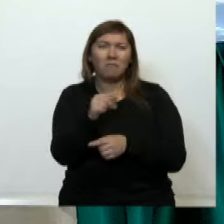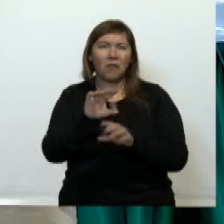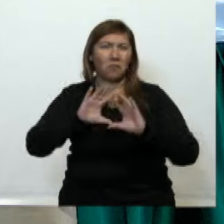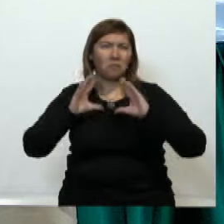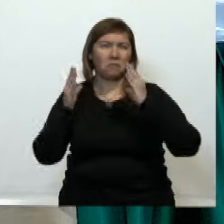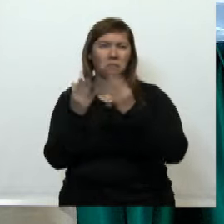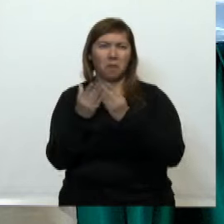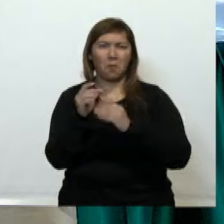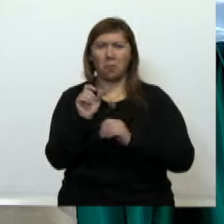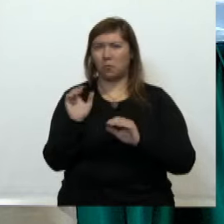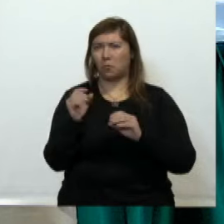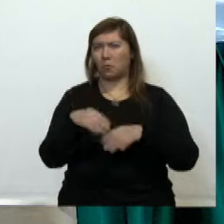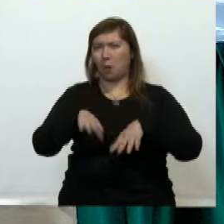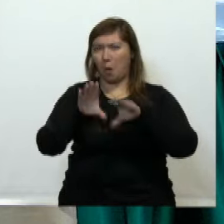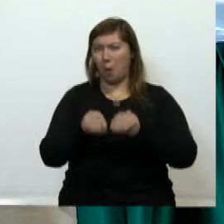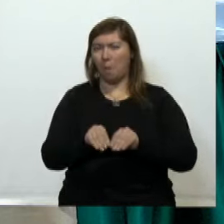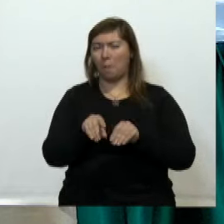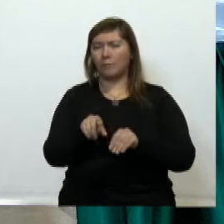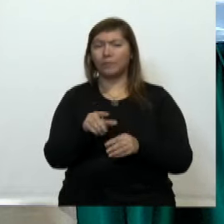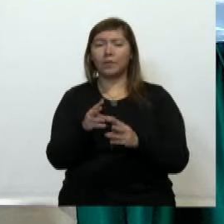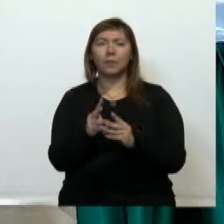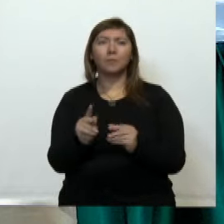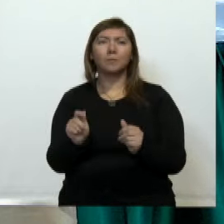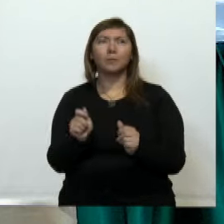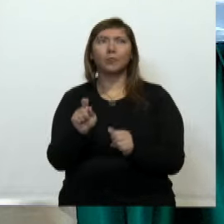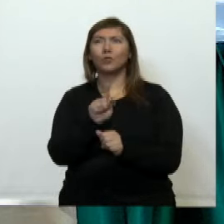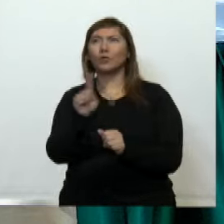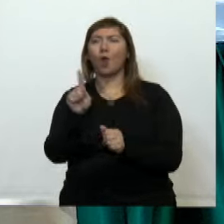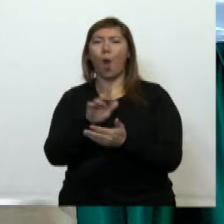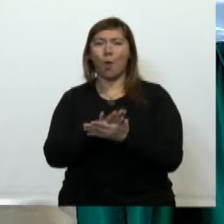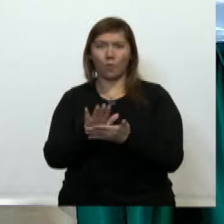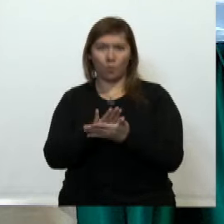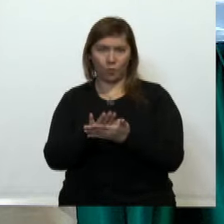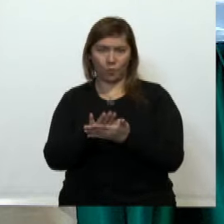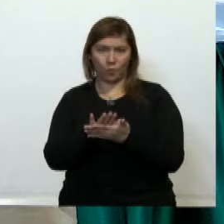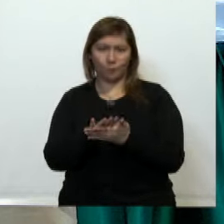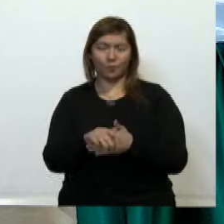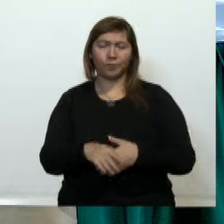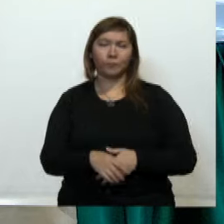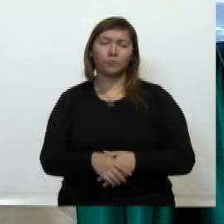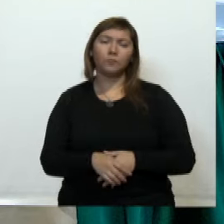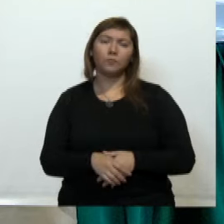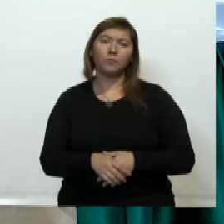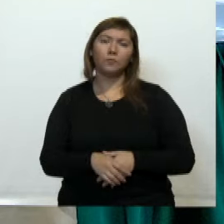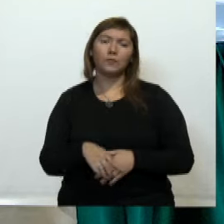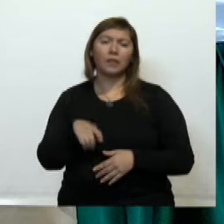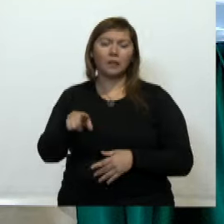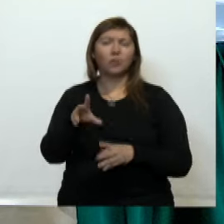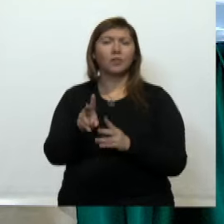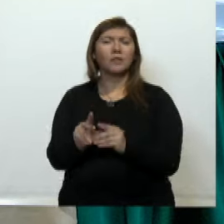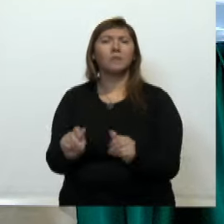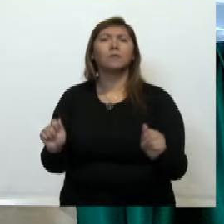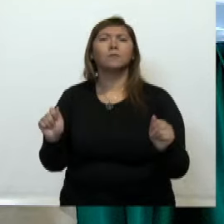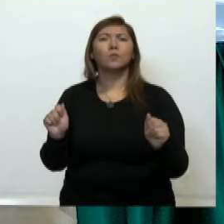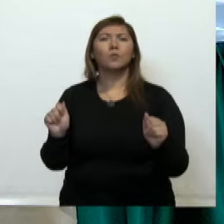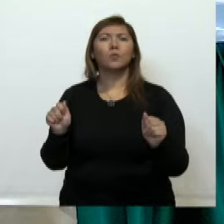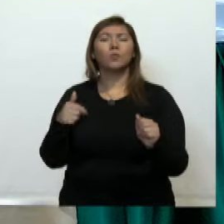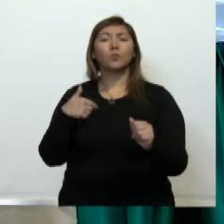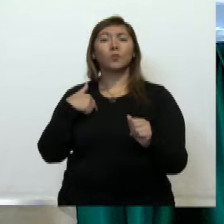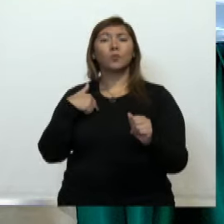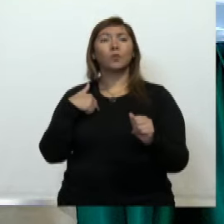impuros que nos hacen mirar al otro porque piensa distinto como mi enemigo. Esos espíritus impuros que lo único que